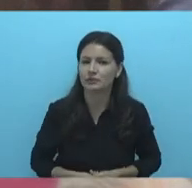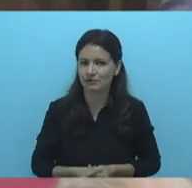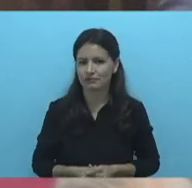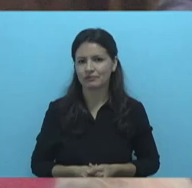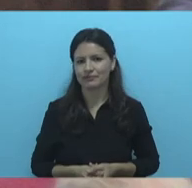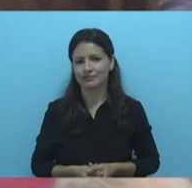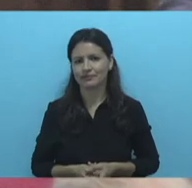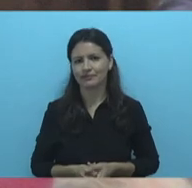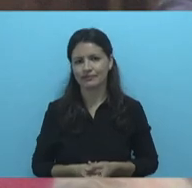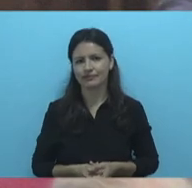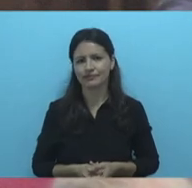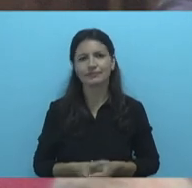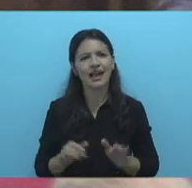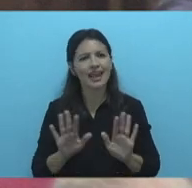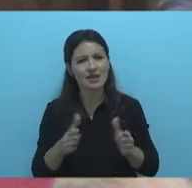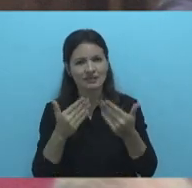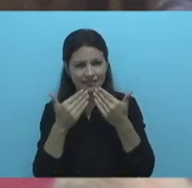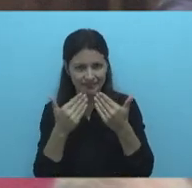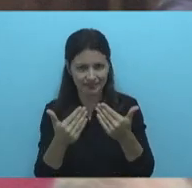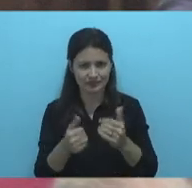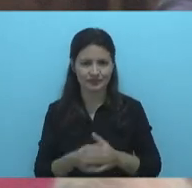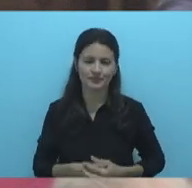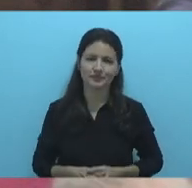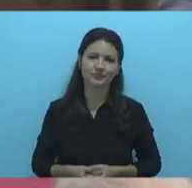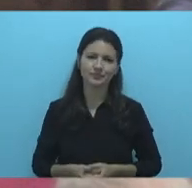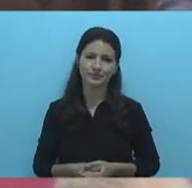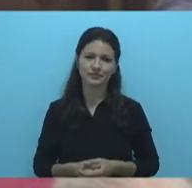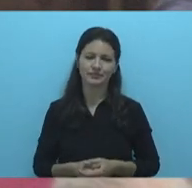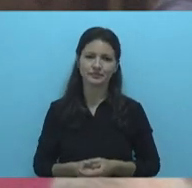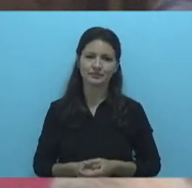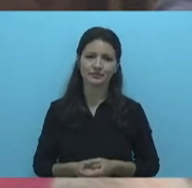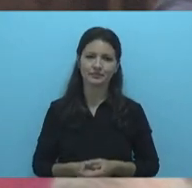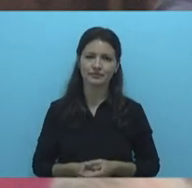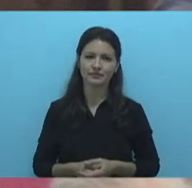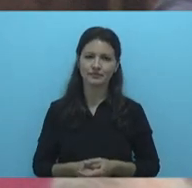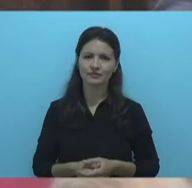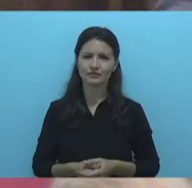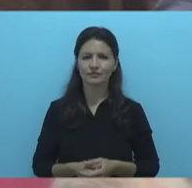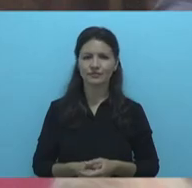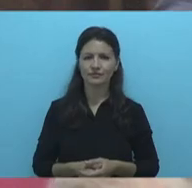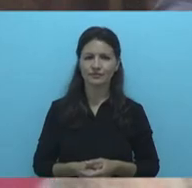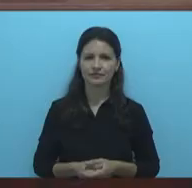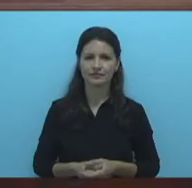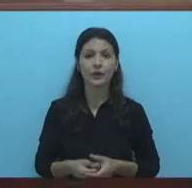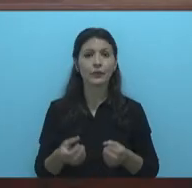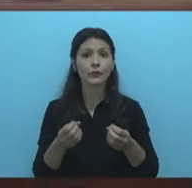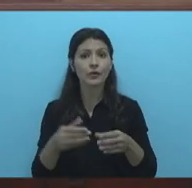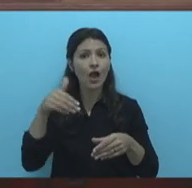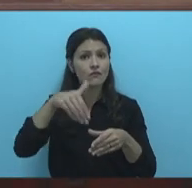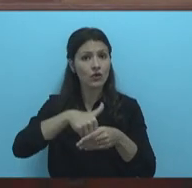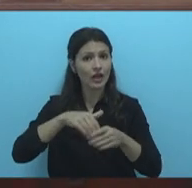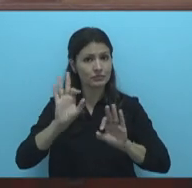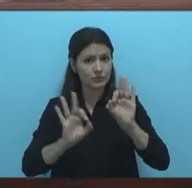en nuestra historia pasada. Muchas gracias, señor presidente. Gracias, diputado. Voy a poner entonces ahora